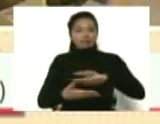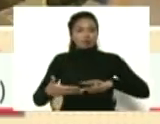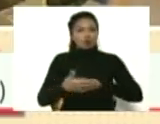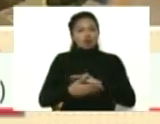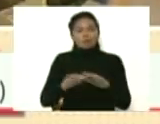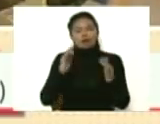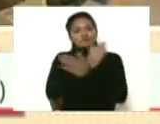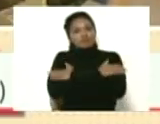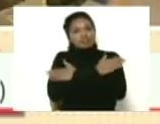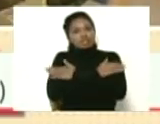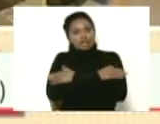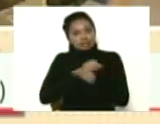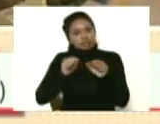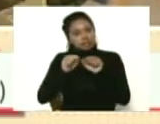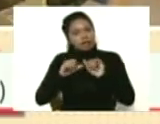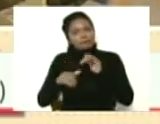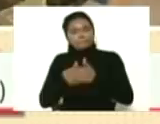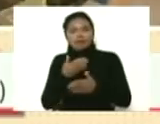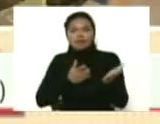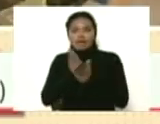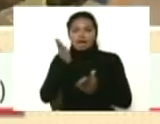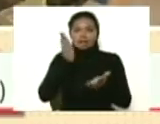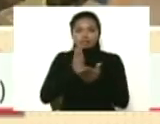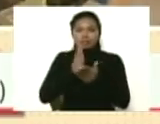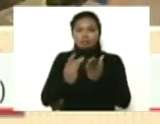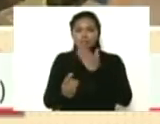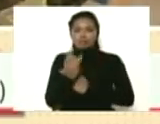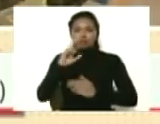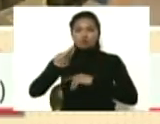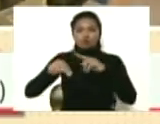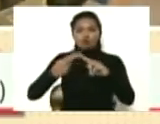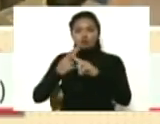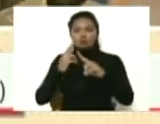felicito. Sigan adelante. Leales siempre.